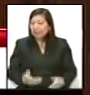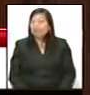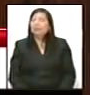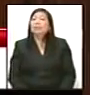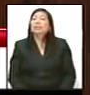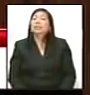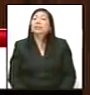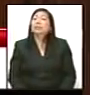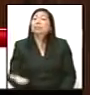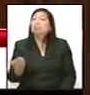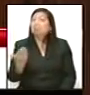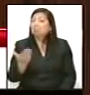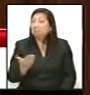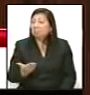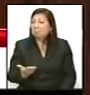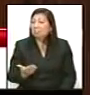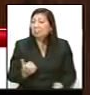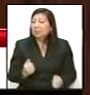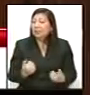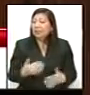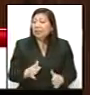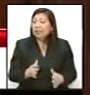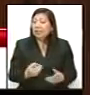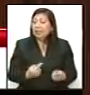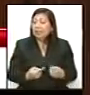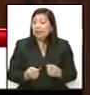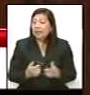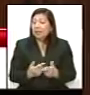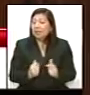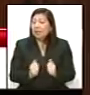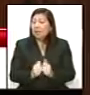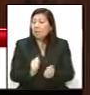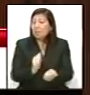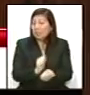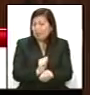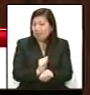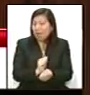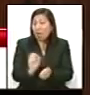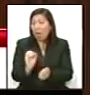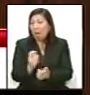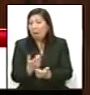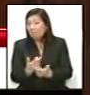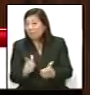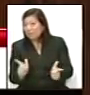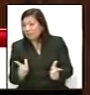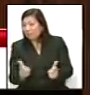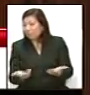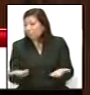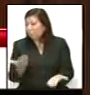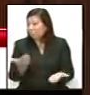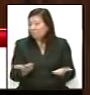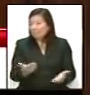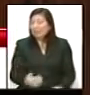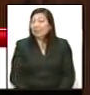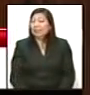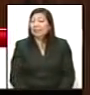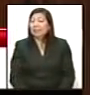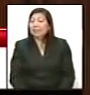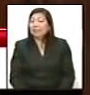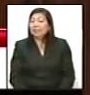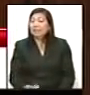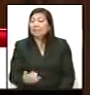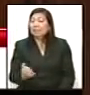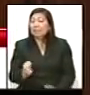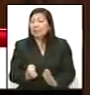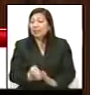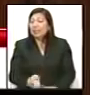si esta transacción que ha intercambiado libertad, prisión, prisión por libertad, resulta positiva. Por ejemplo, y tengamos aquí